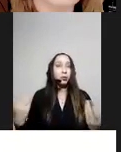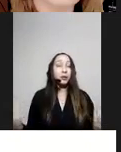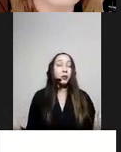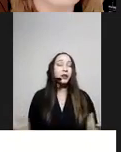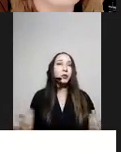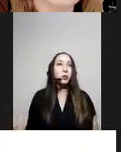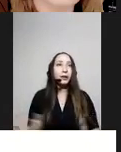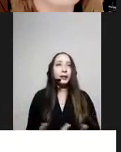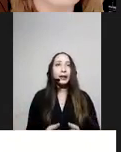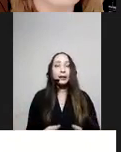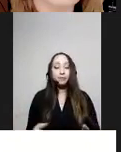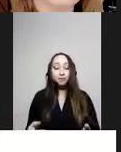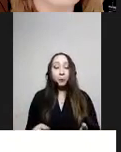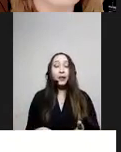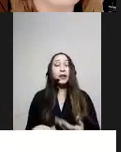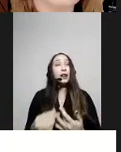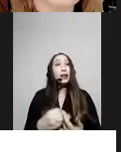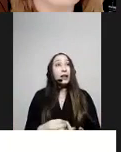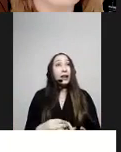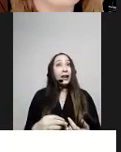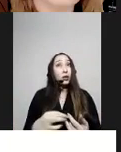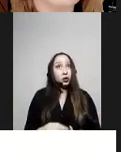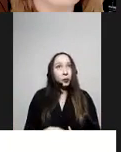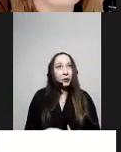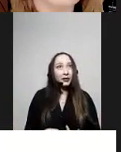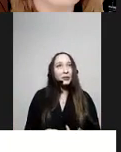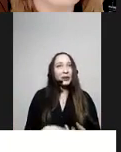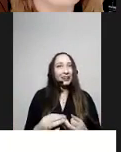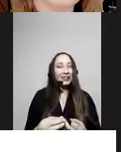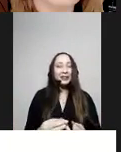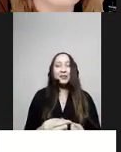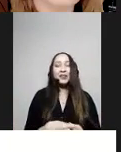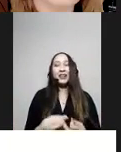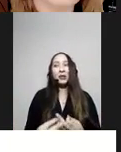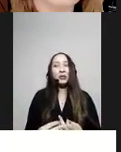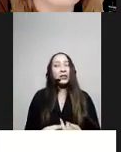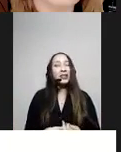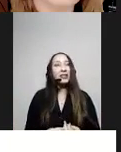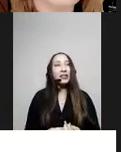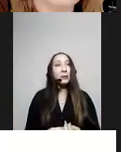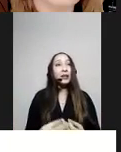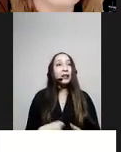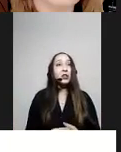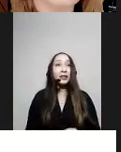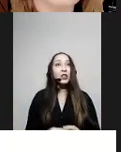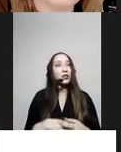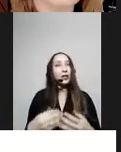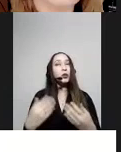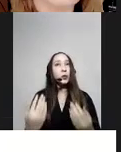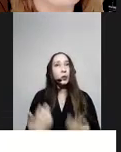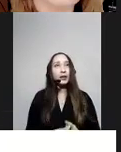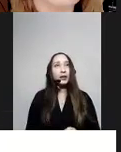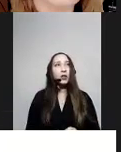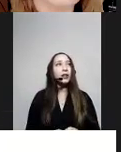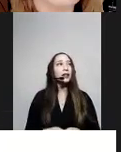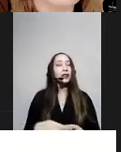por causas de su hernia discal. El otro supervisor, porque eran tres, el otro le dice, mira Yolanda, yo sé que eres una muy